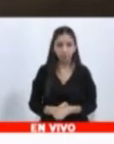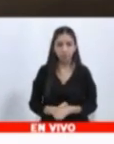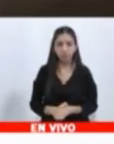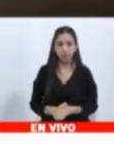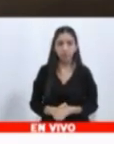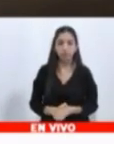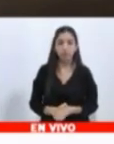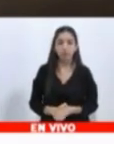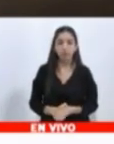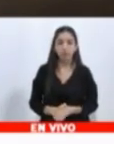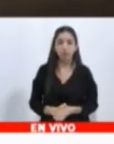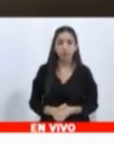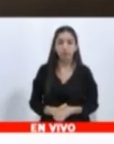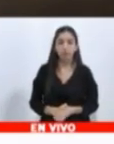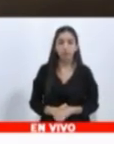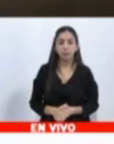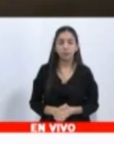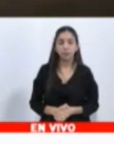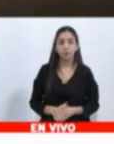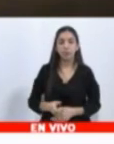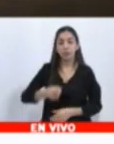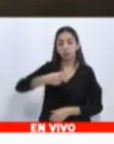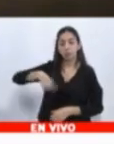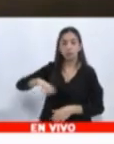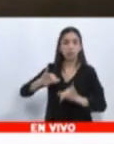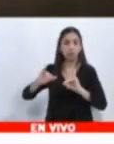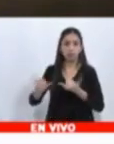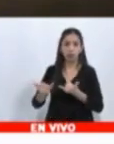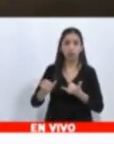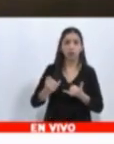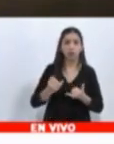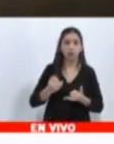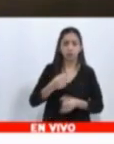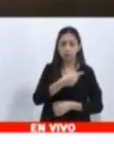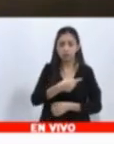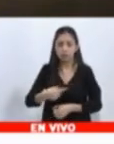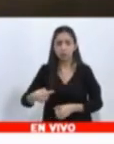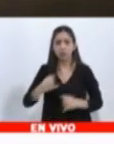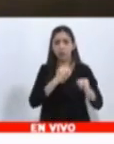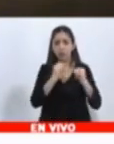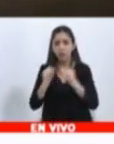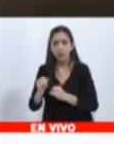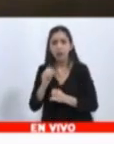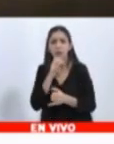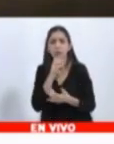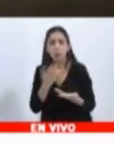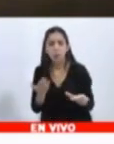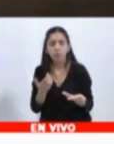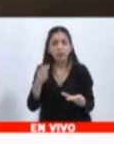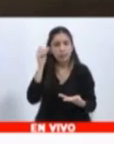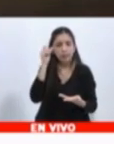antes de que podamos informar a la ciudadanía y al pueblo paraguayo que está pendiente de este